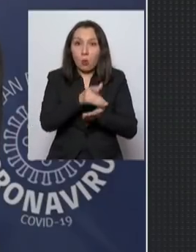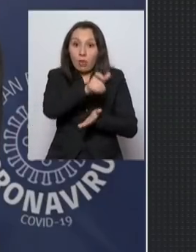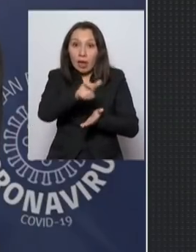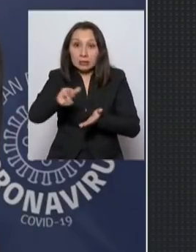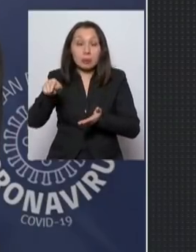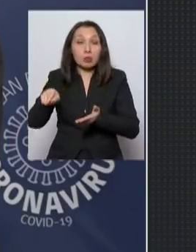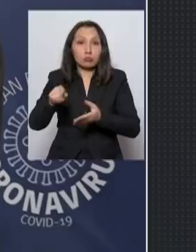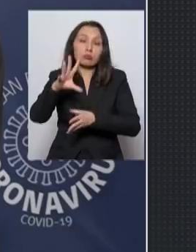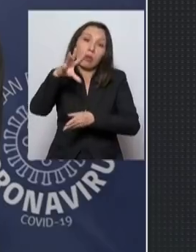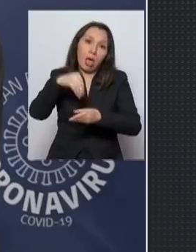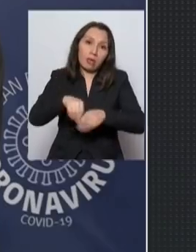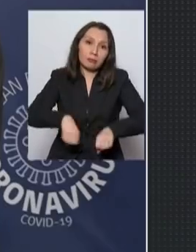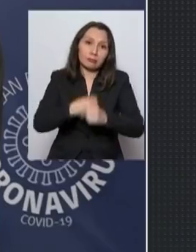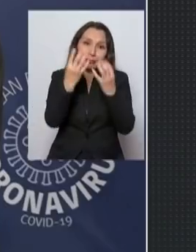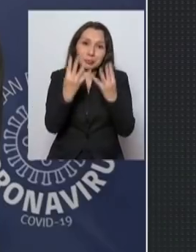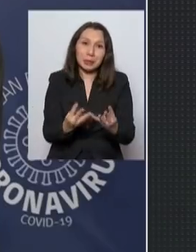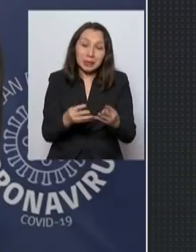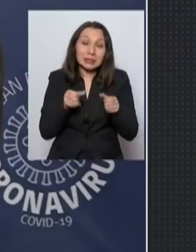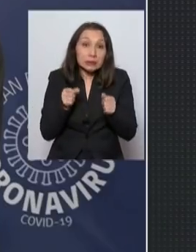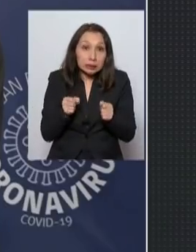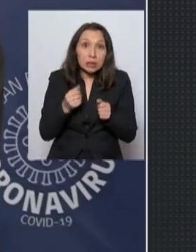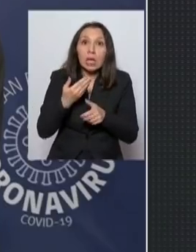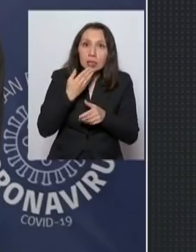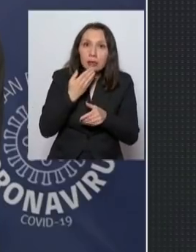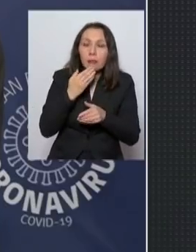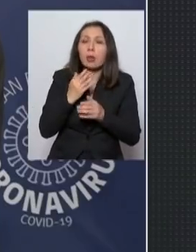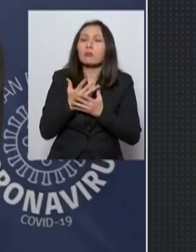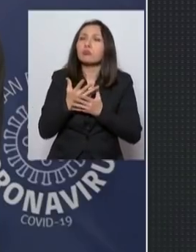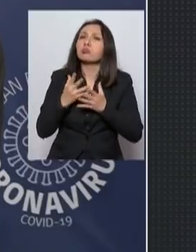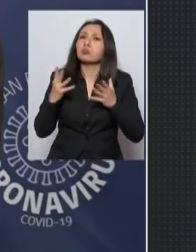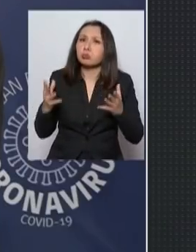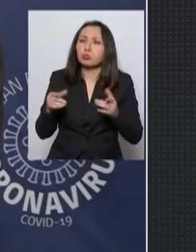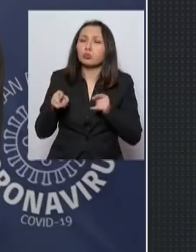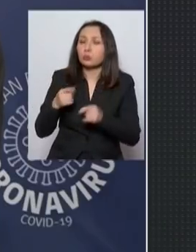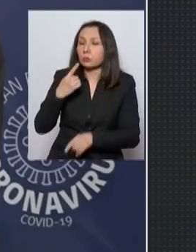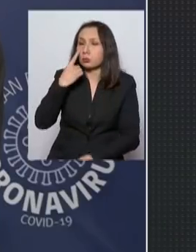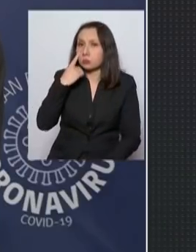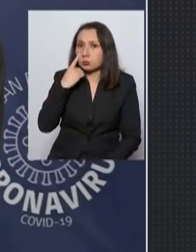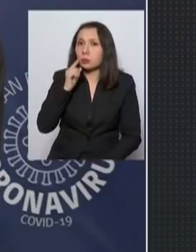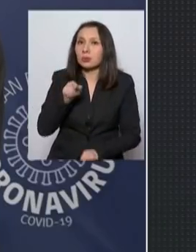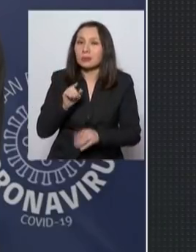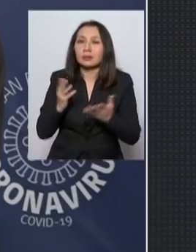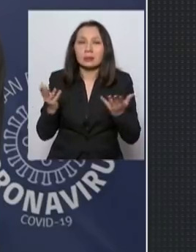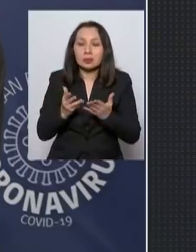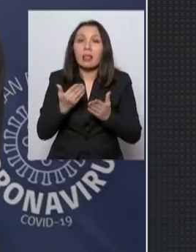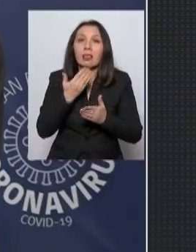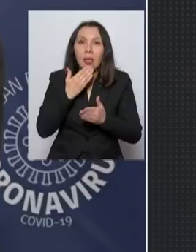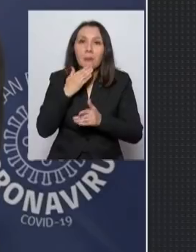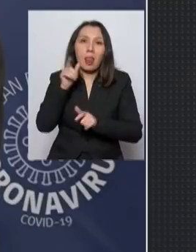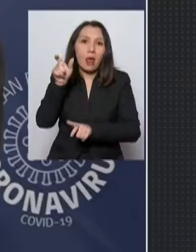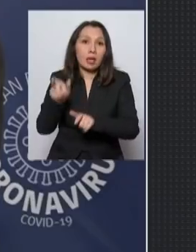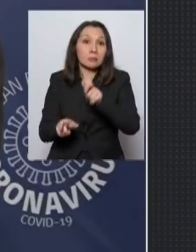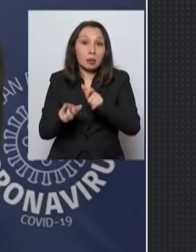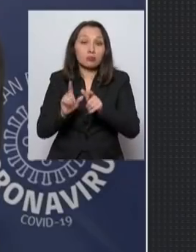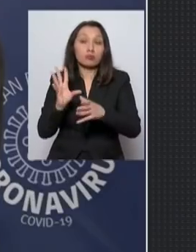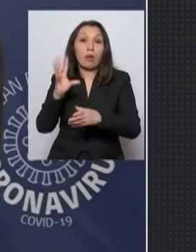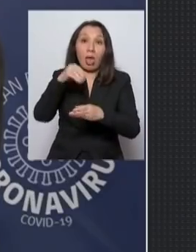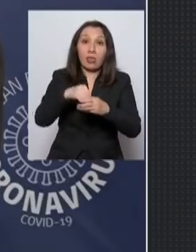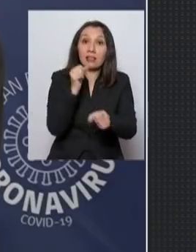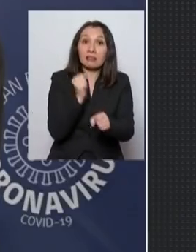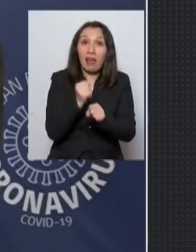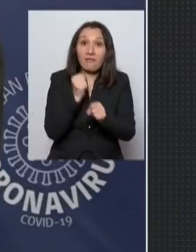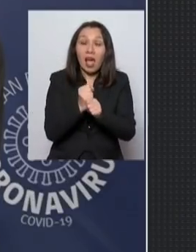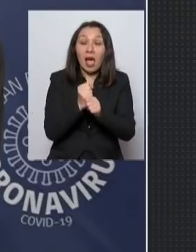las personas que están privadas de libertad y de también, hay que tener mucho ojo en esto, también en las personas que trabajan para